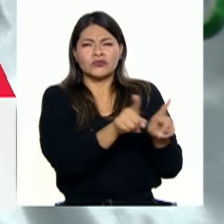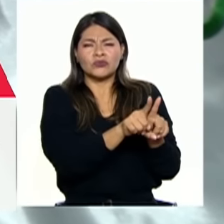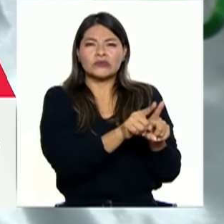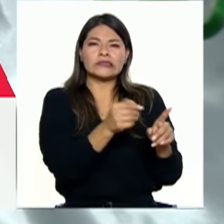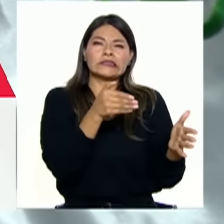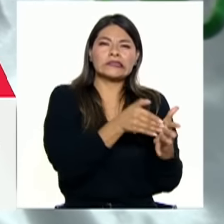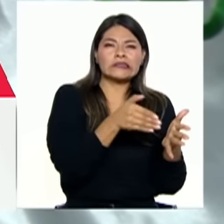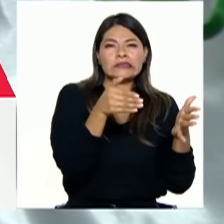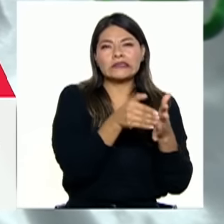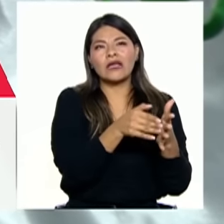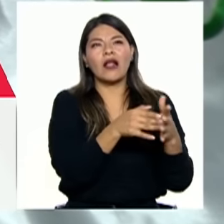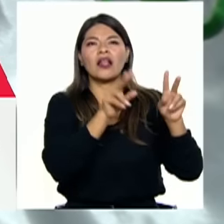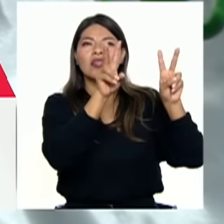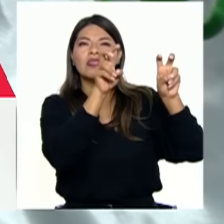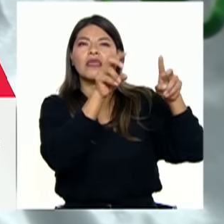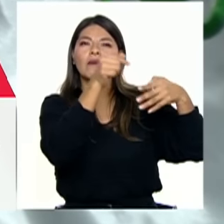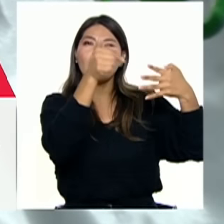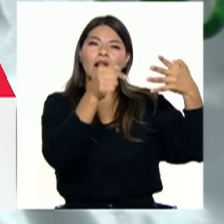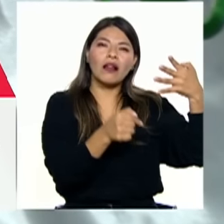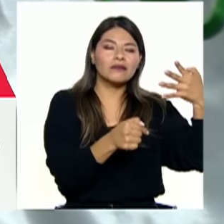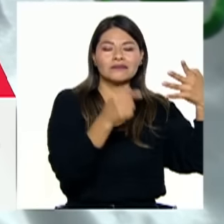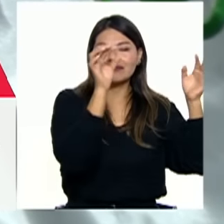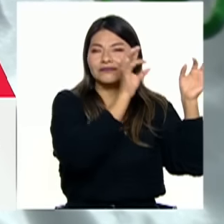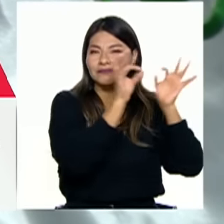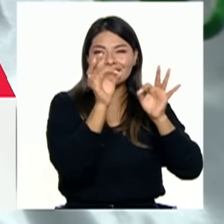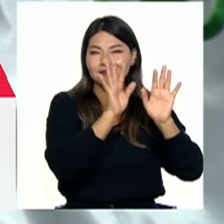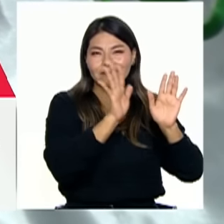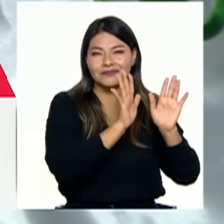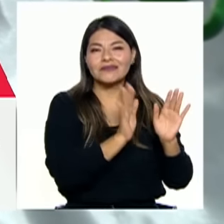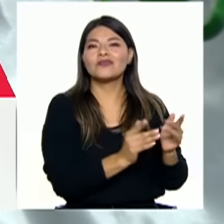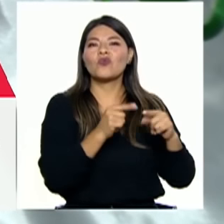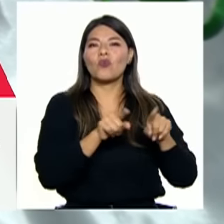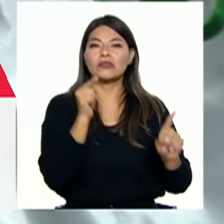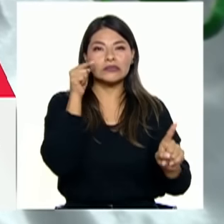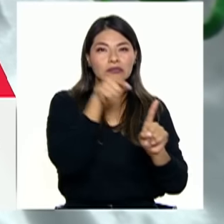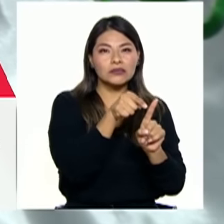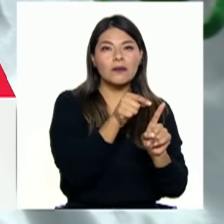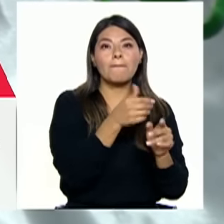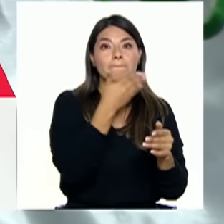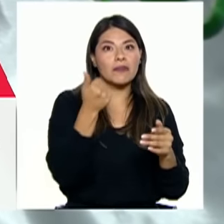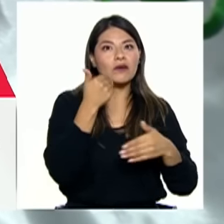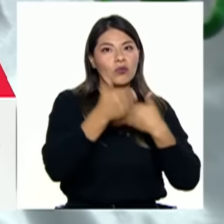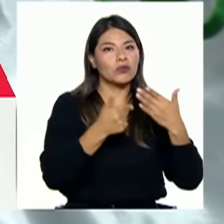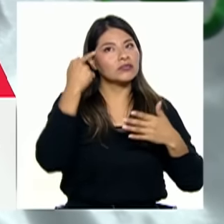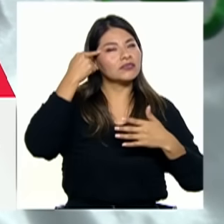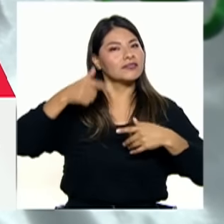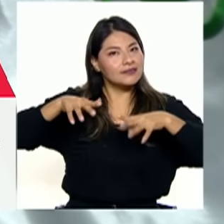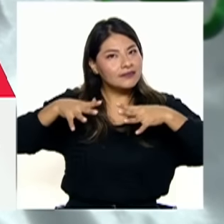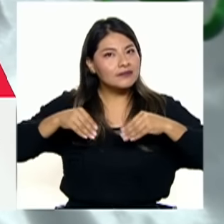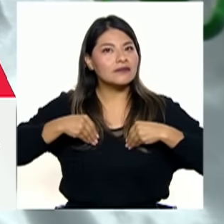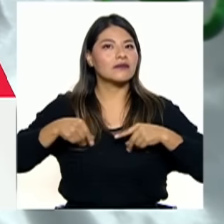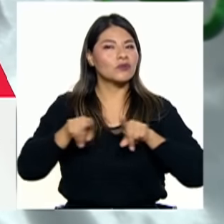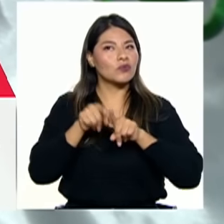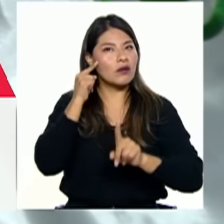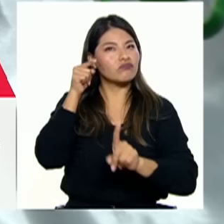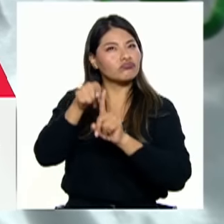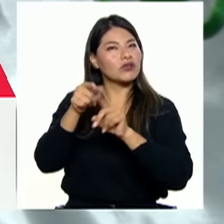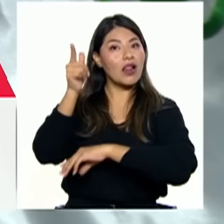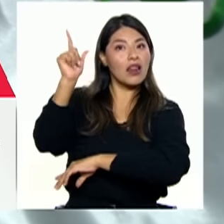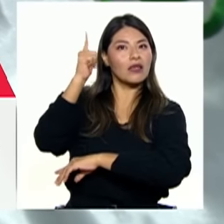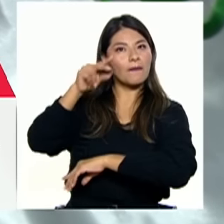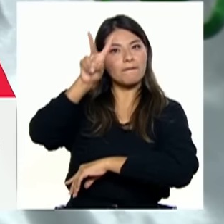un obstáculo para el gran objetivo del Perú. Para lograrlo, primero debemos convertir al Perú en un gran